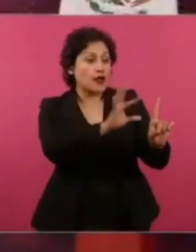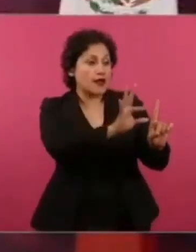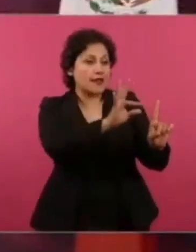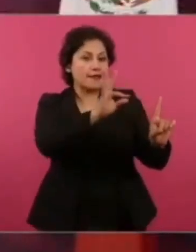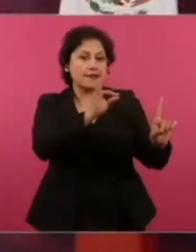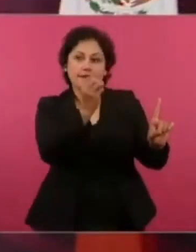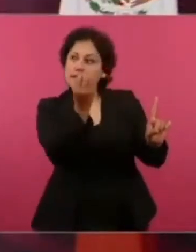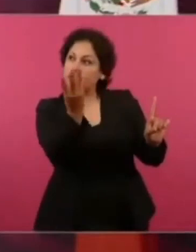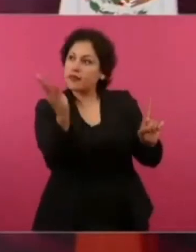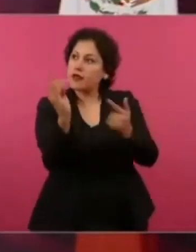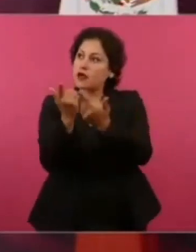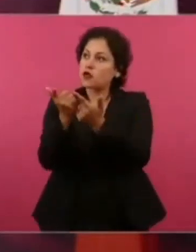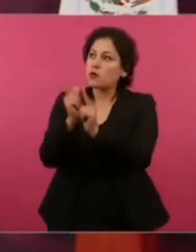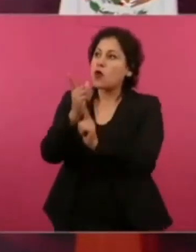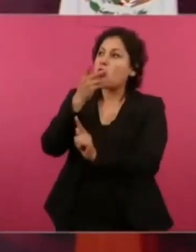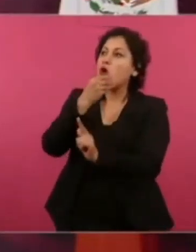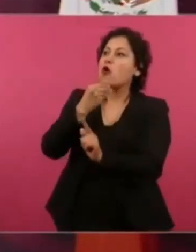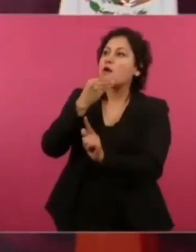impuesto.